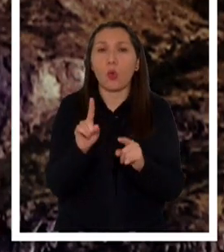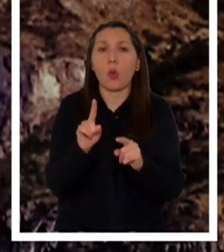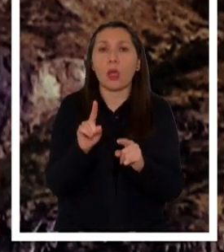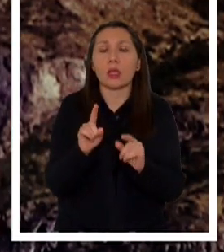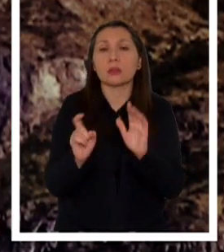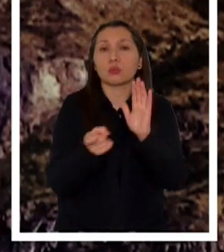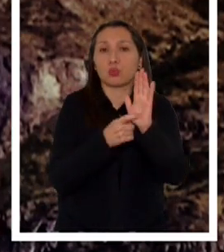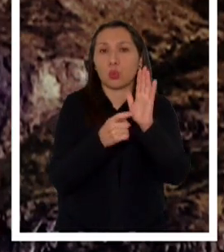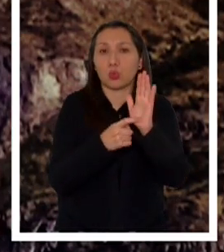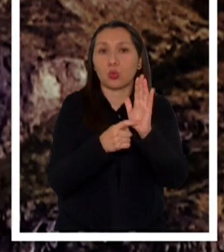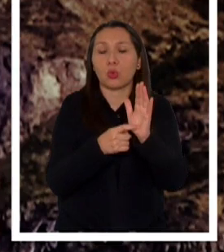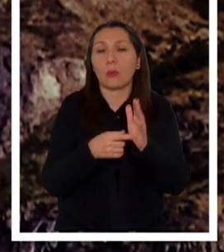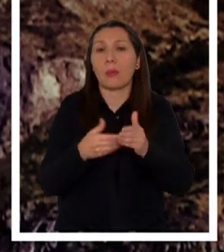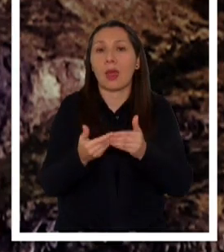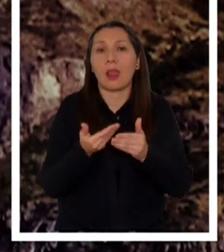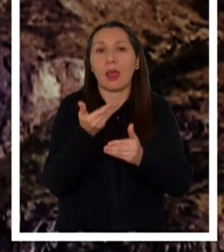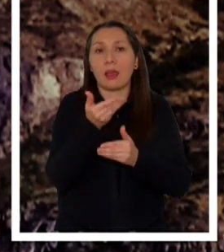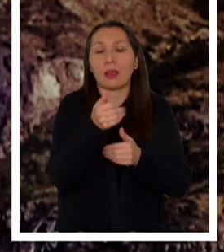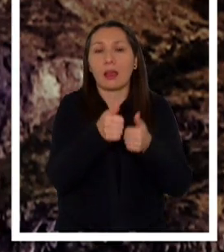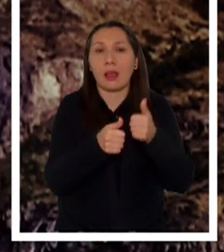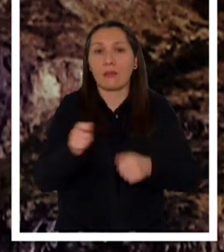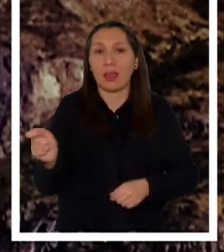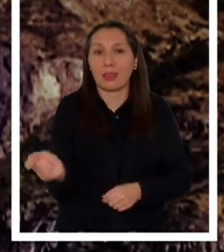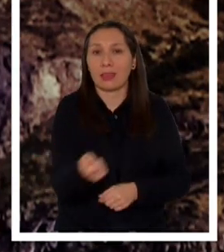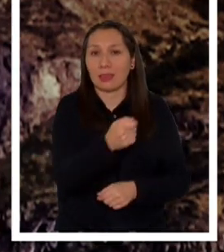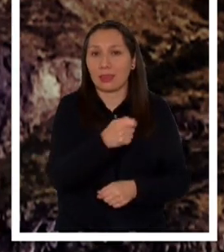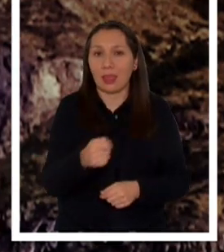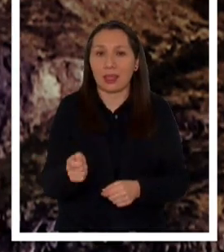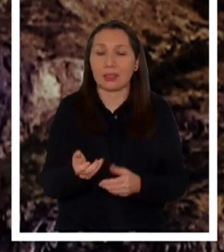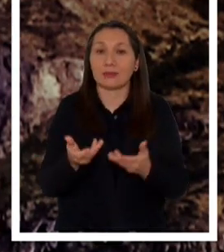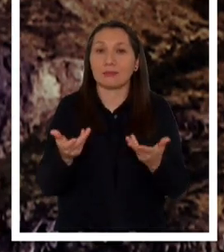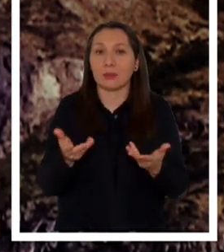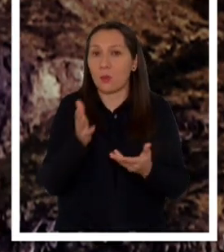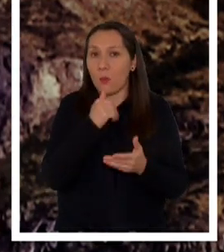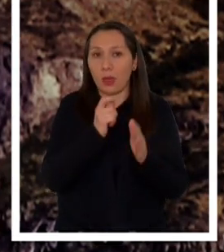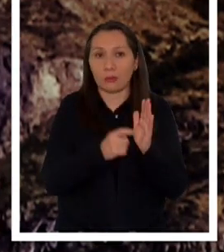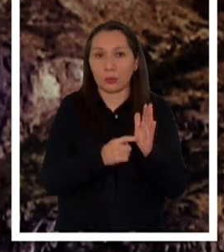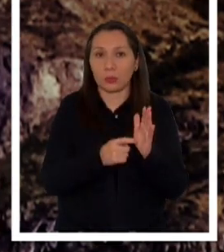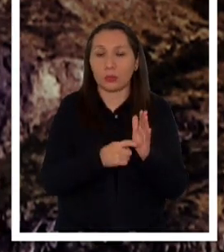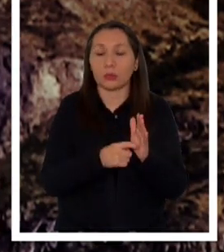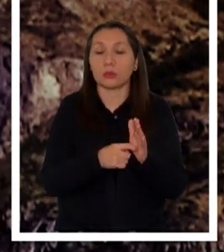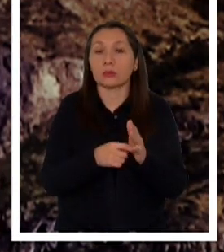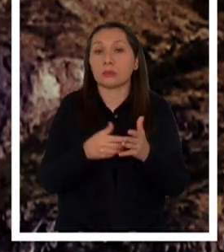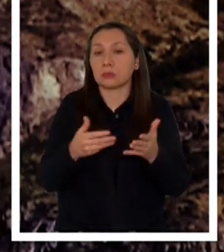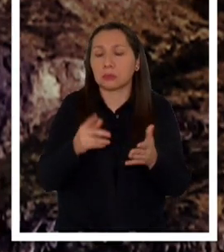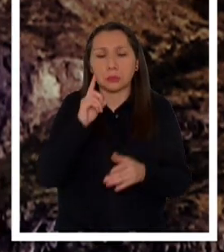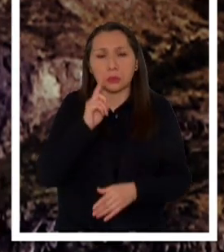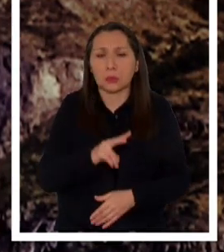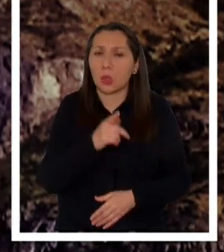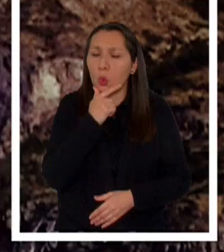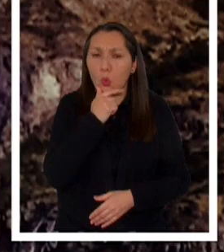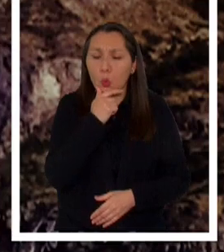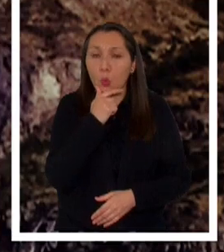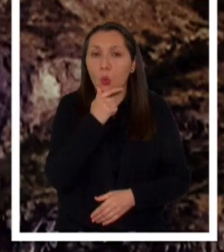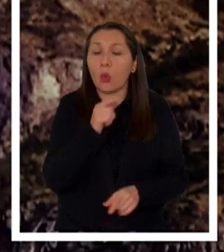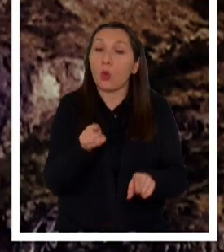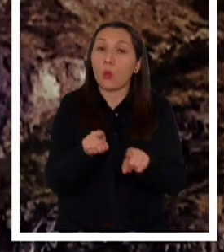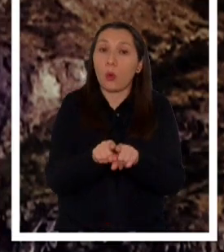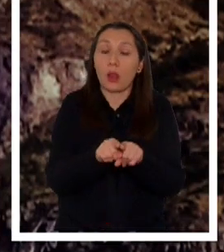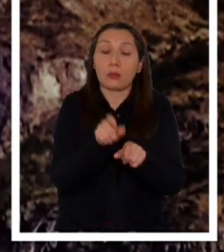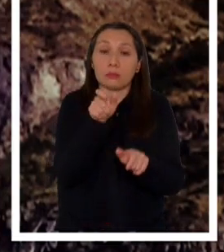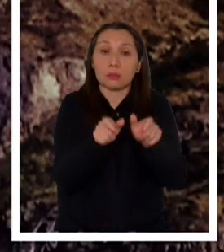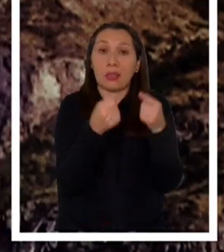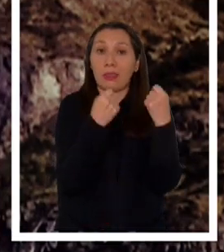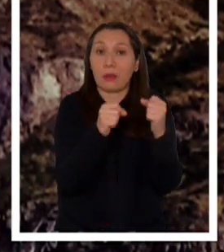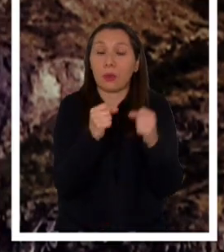puntuables para la disciplina del tenis indudablemente y no me cabe ninguna duda que tanto los